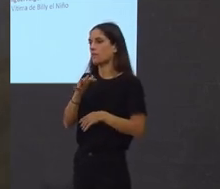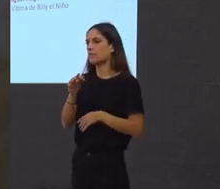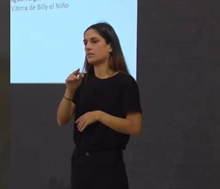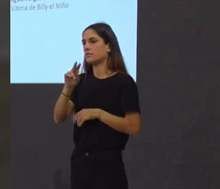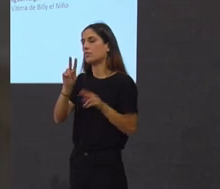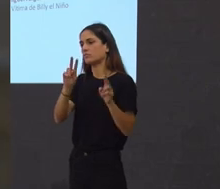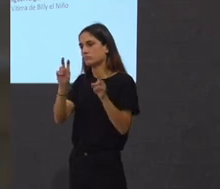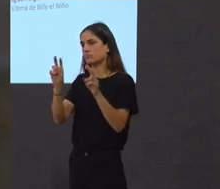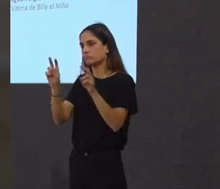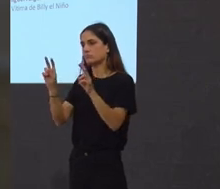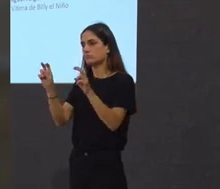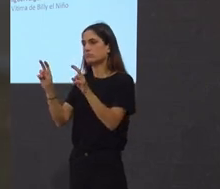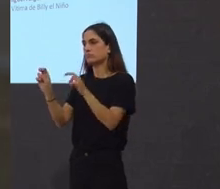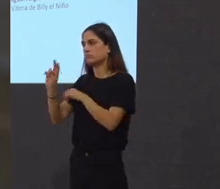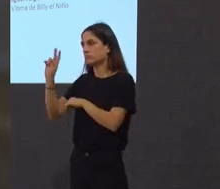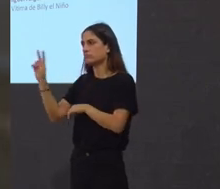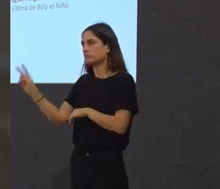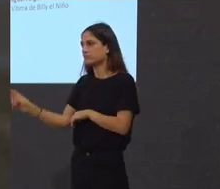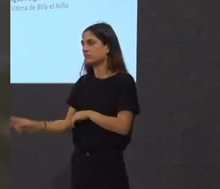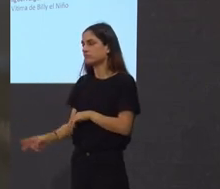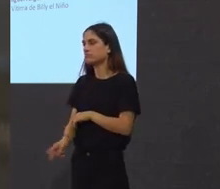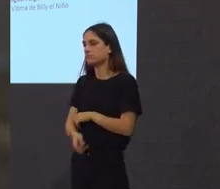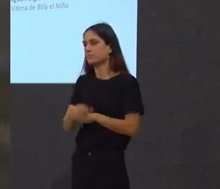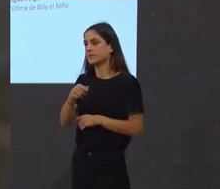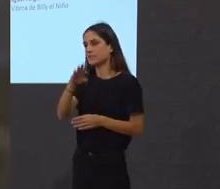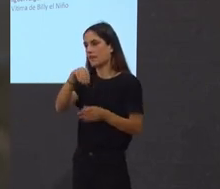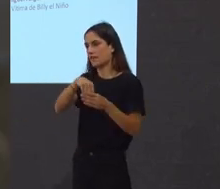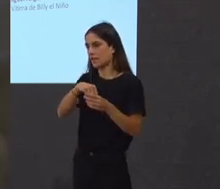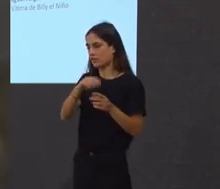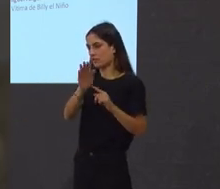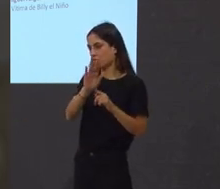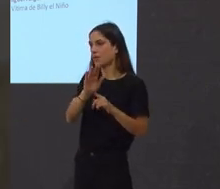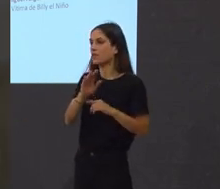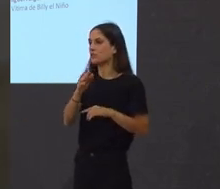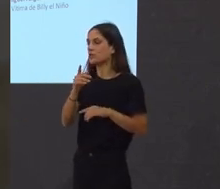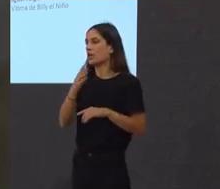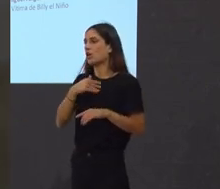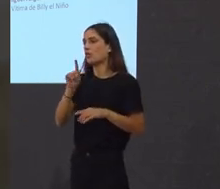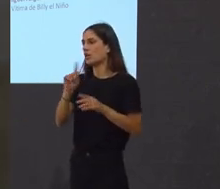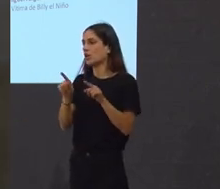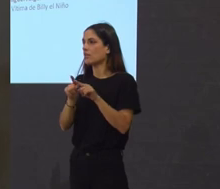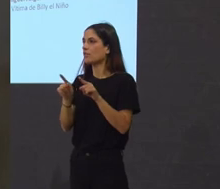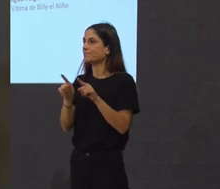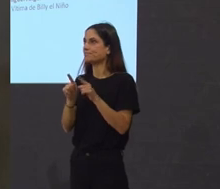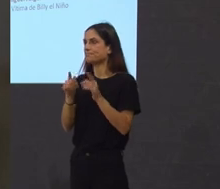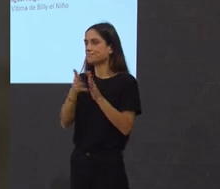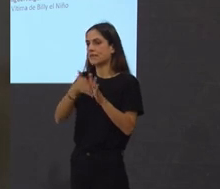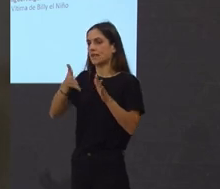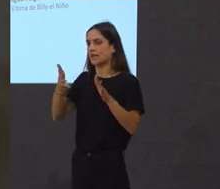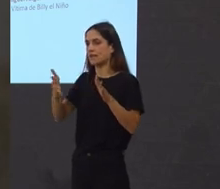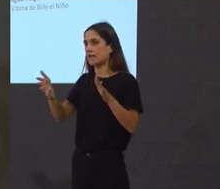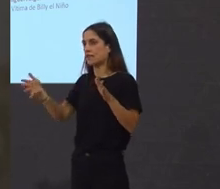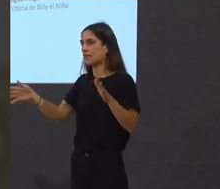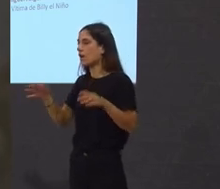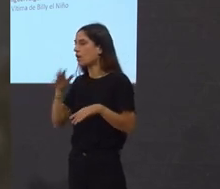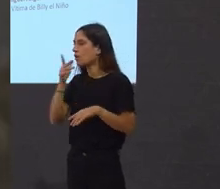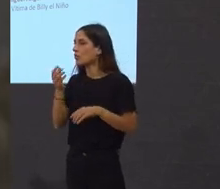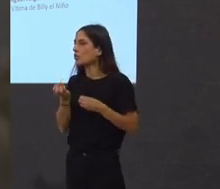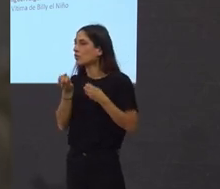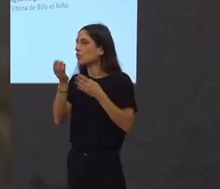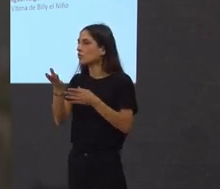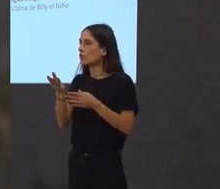viene un poco reflejado ahí yo no me voy a extender ahí en ese apartado porque lo cuenta distintas